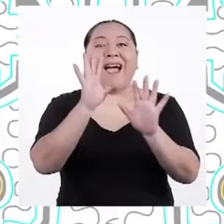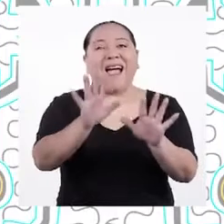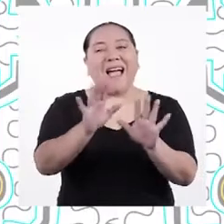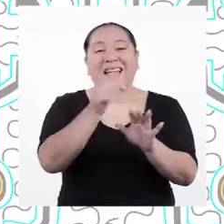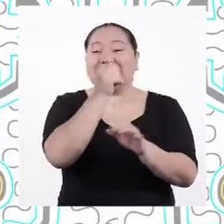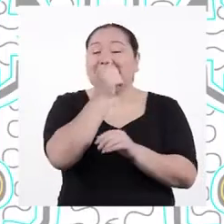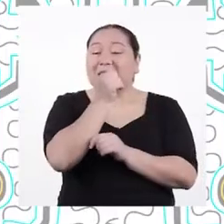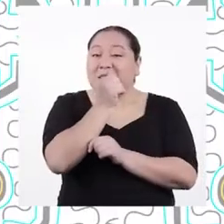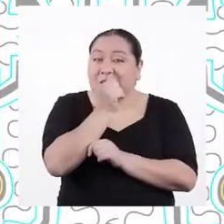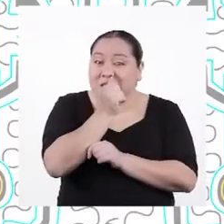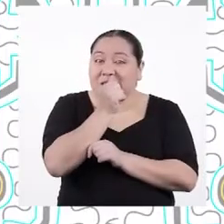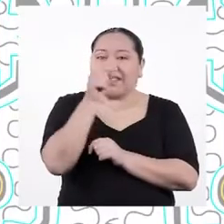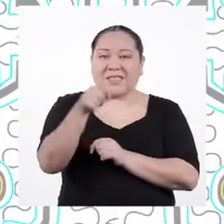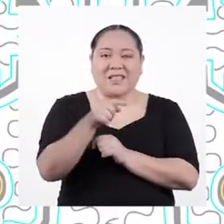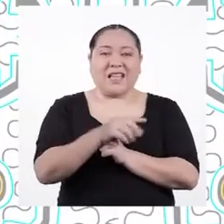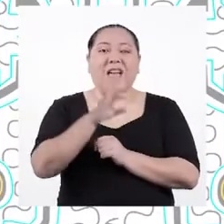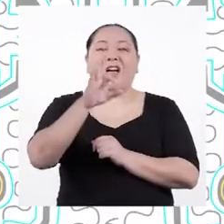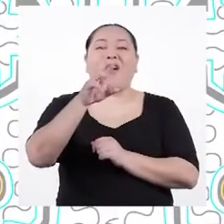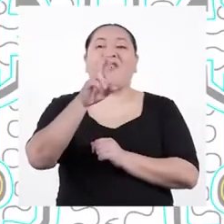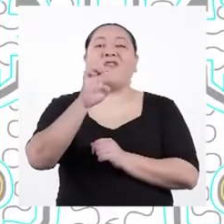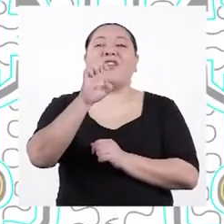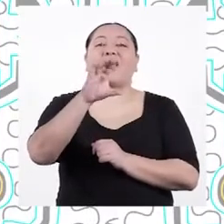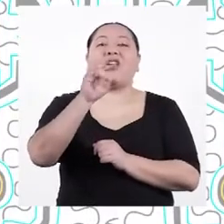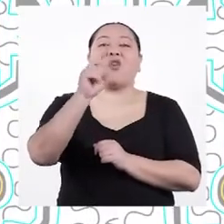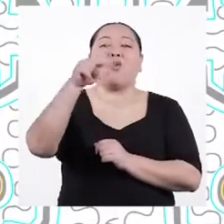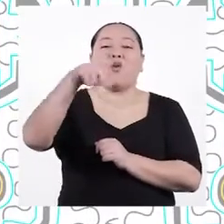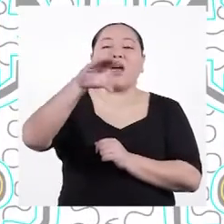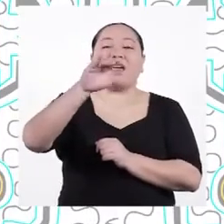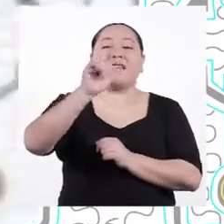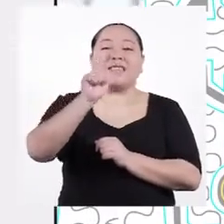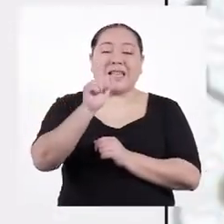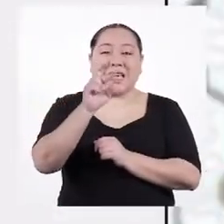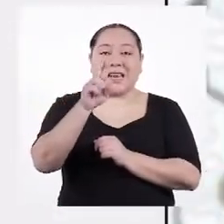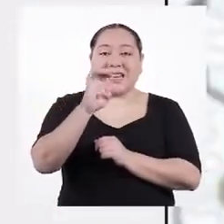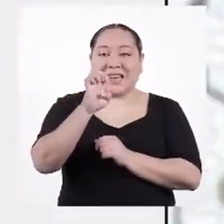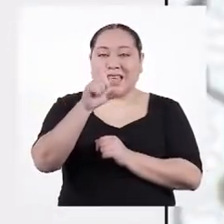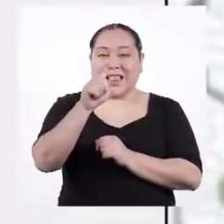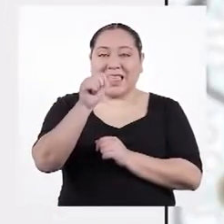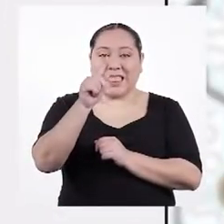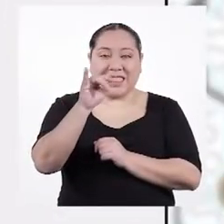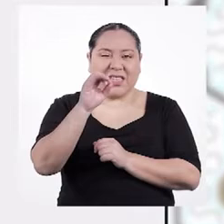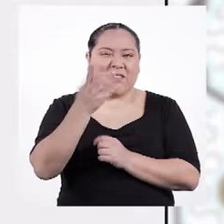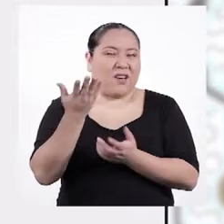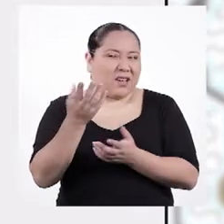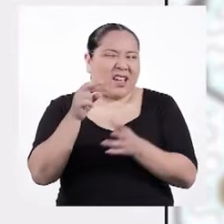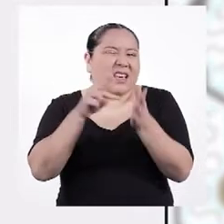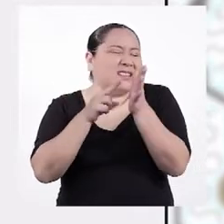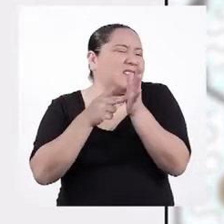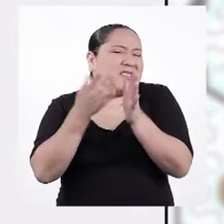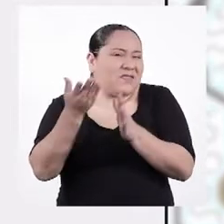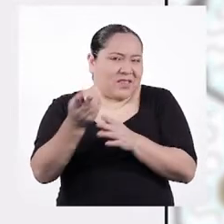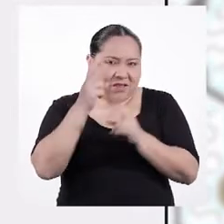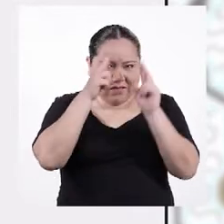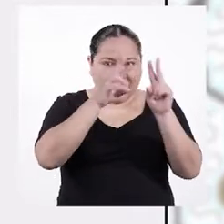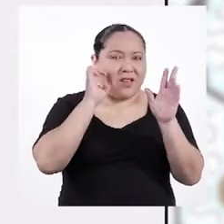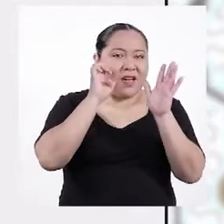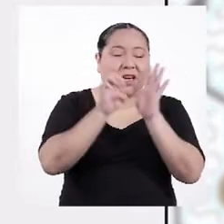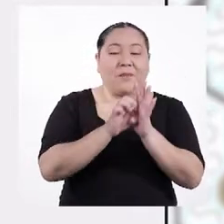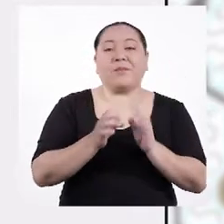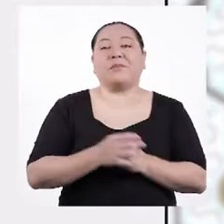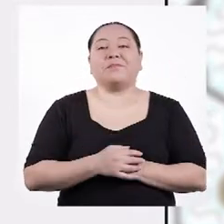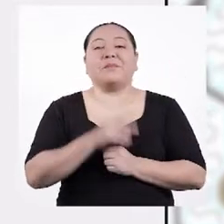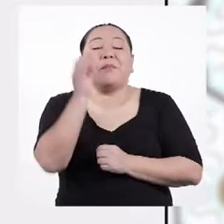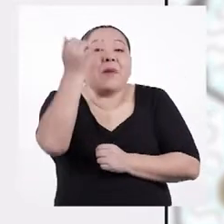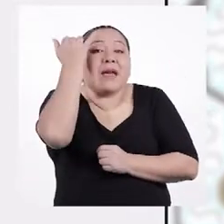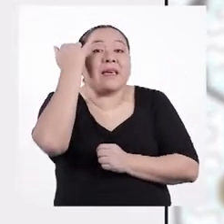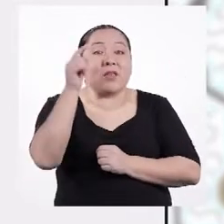llama frecuencia relativa. Veamos un ejemplo para entender qué significa. Supongamos que una